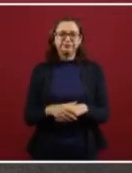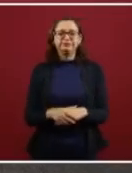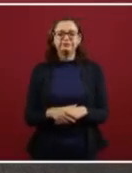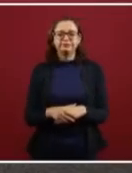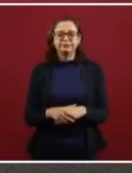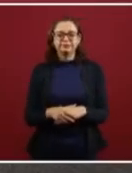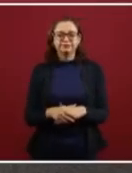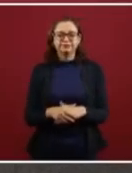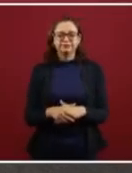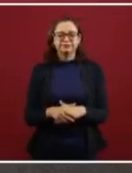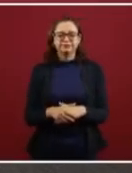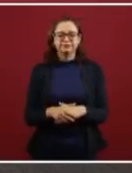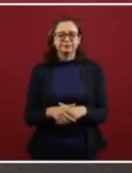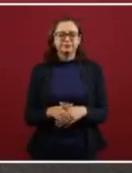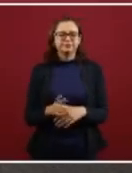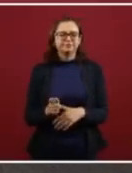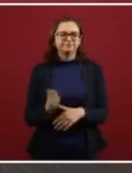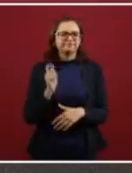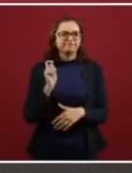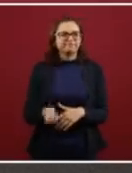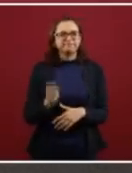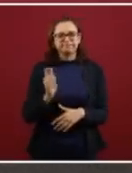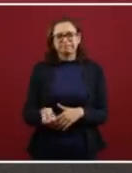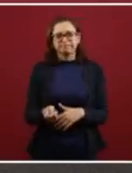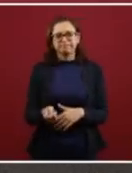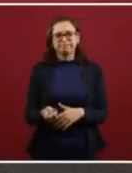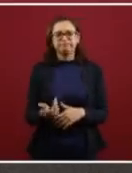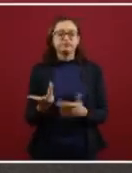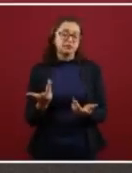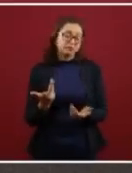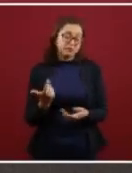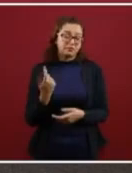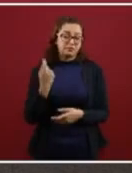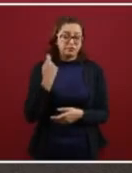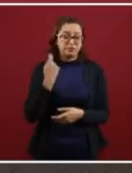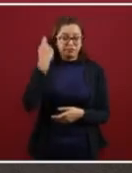Esto es que tengan su pensión,